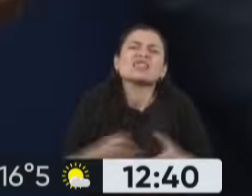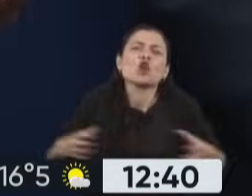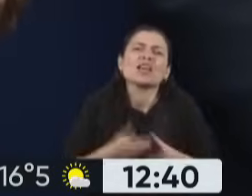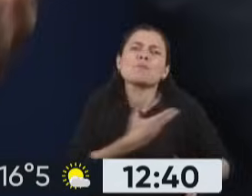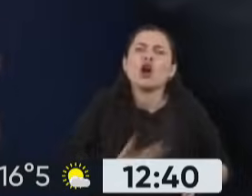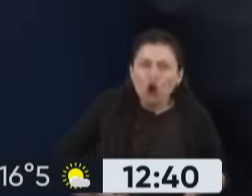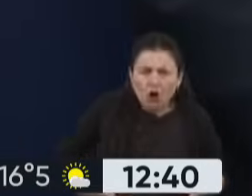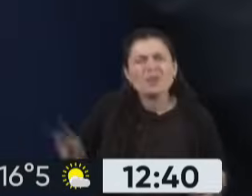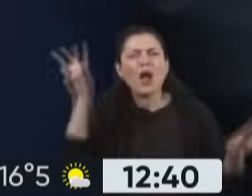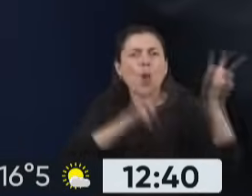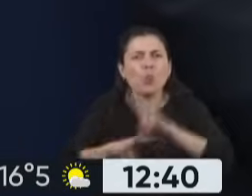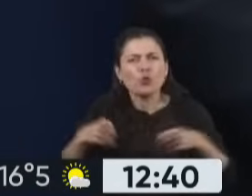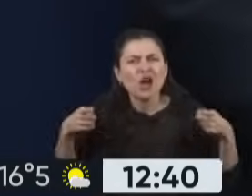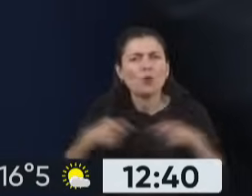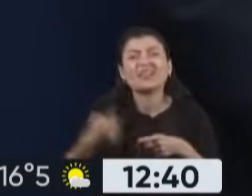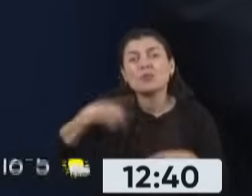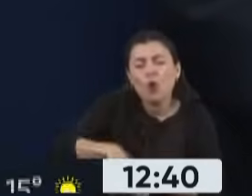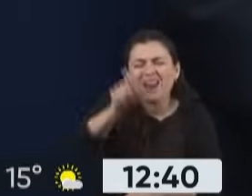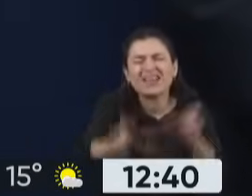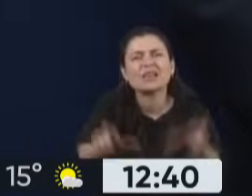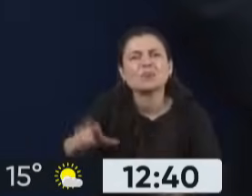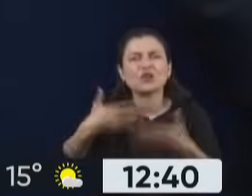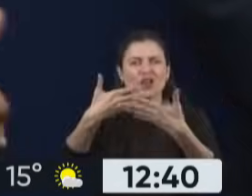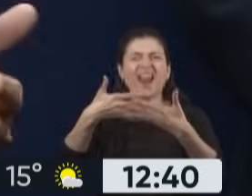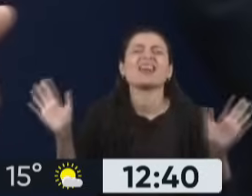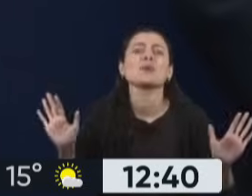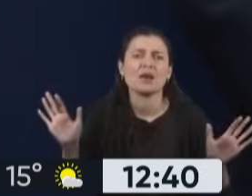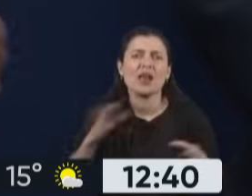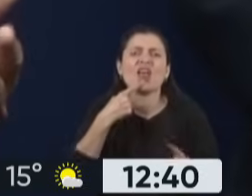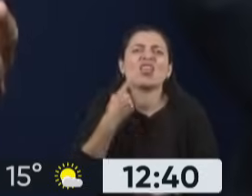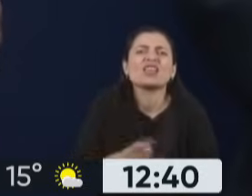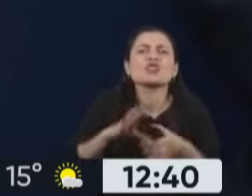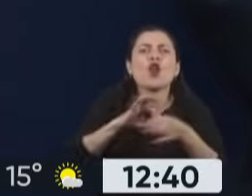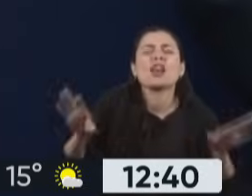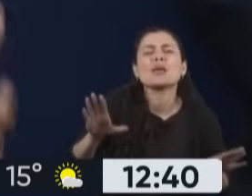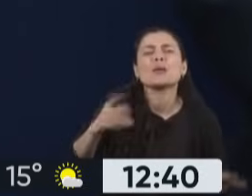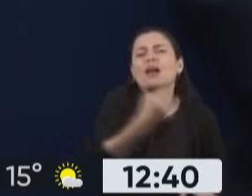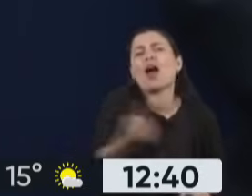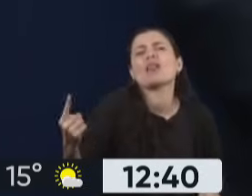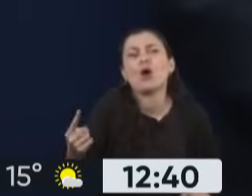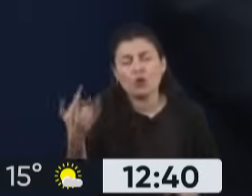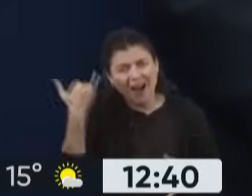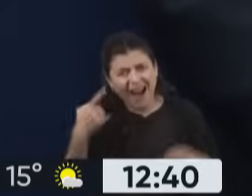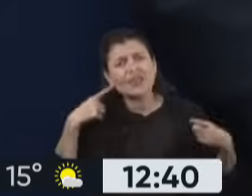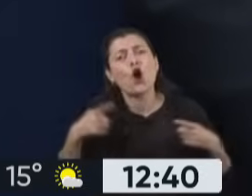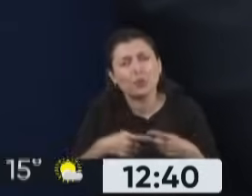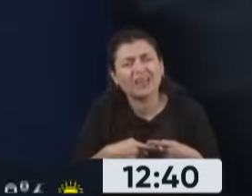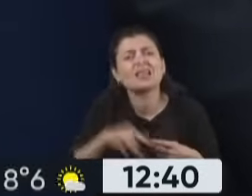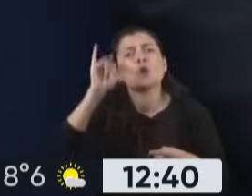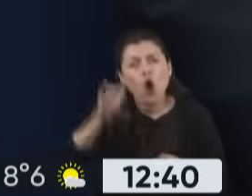No hacemos estimaciones de lo que la gente puede gastar o no. Tiene un objetivo